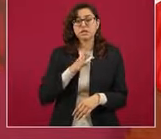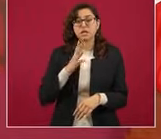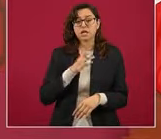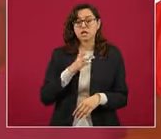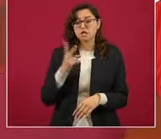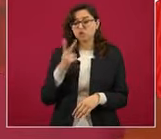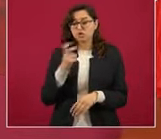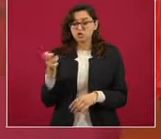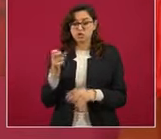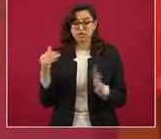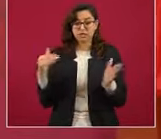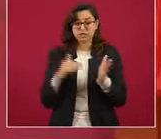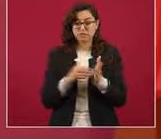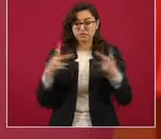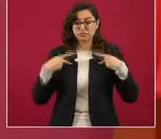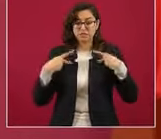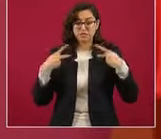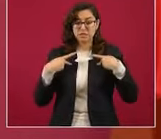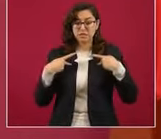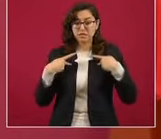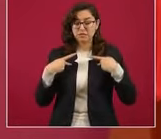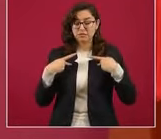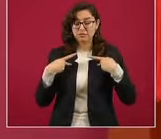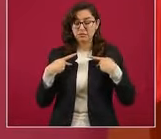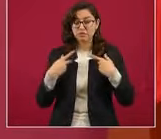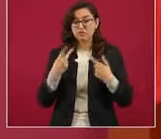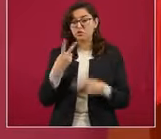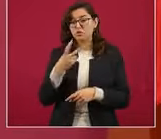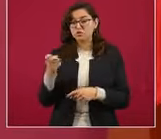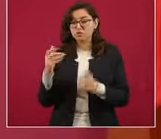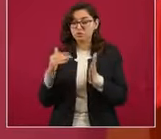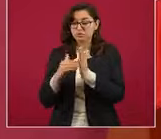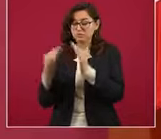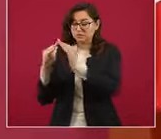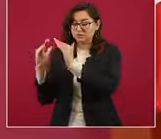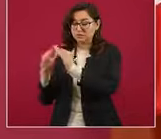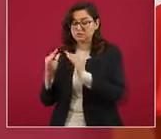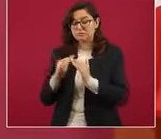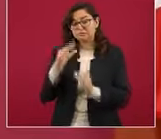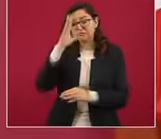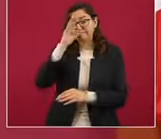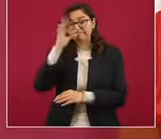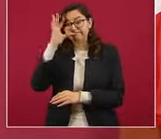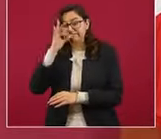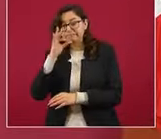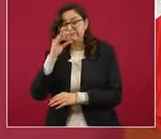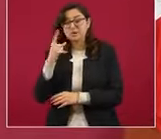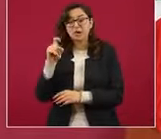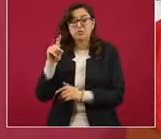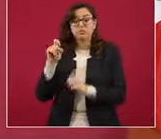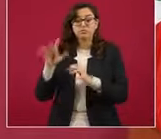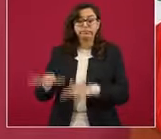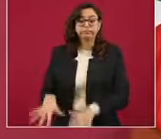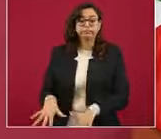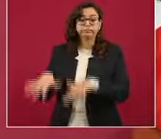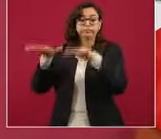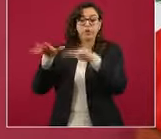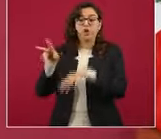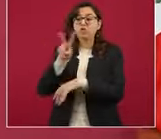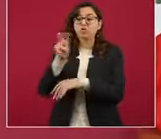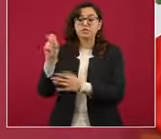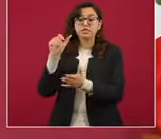200,000 hogares afectados. Se fueron al agua, se inundaron más de